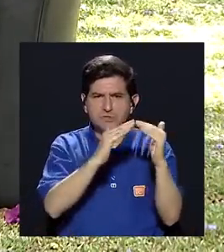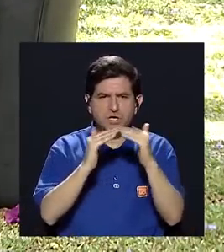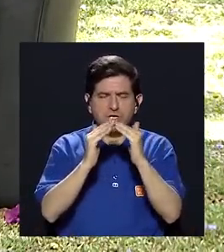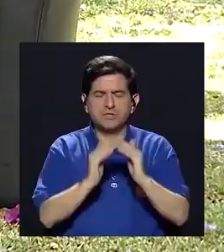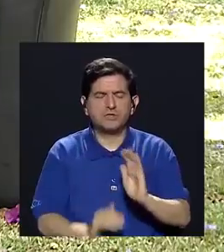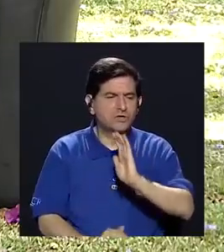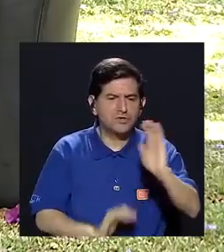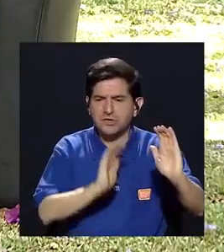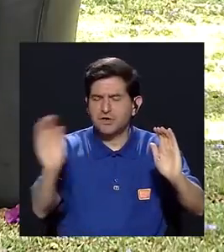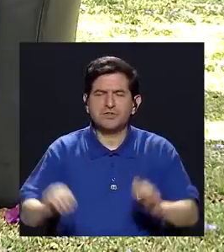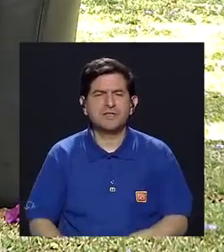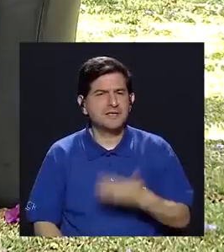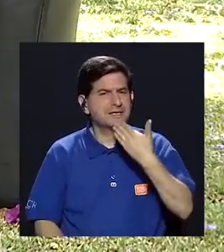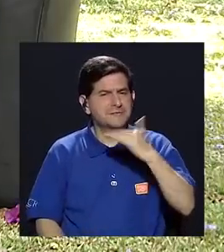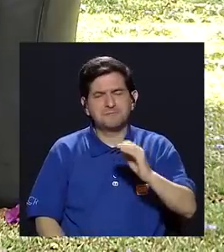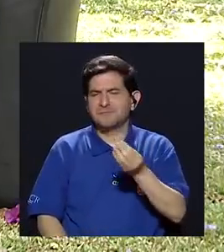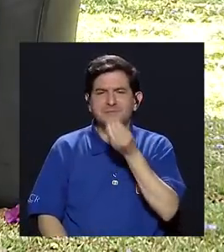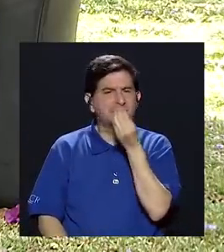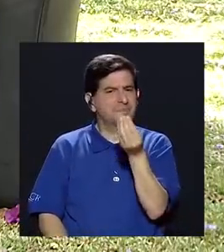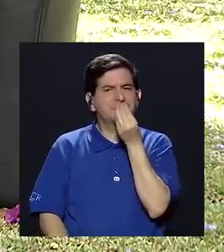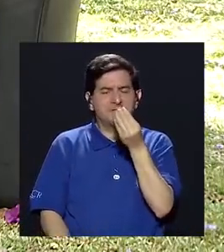población infantil tenía desnutrición,